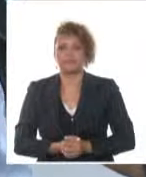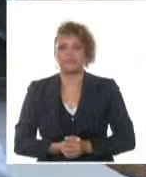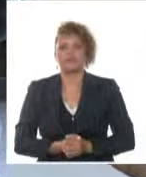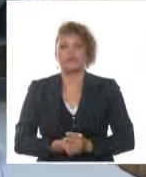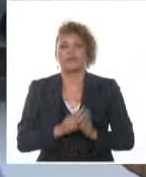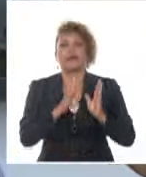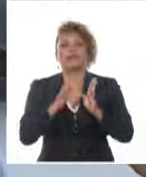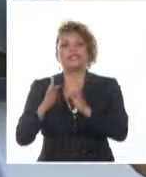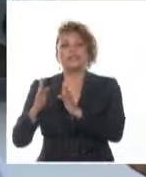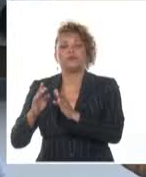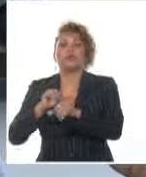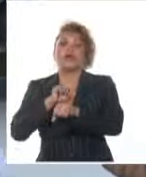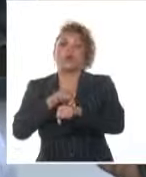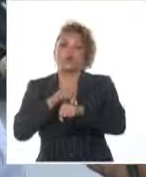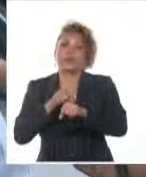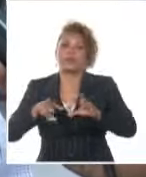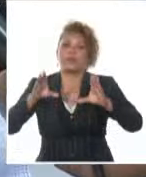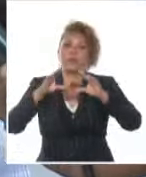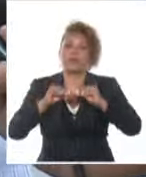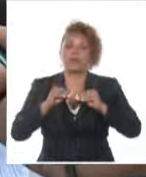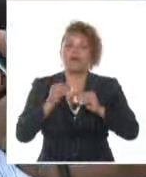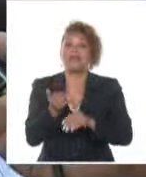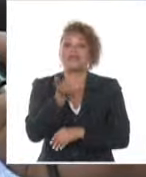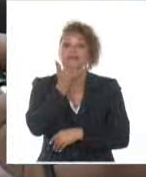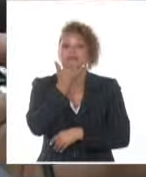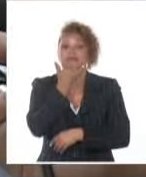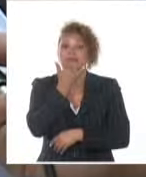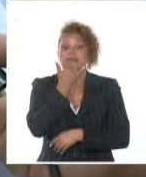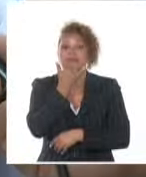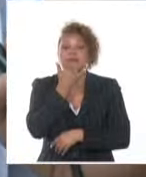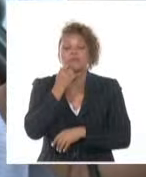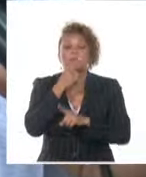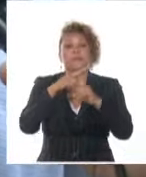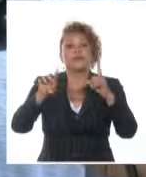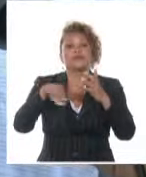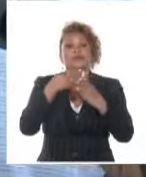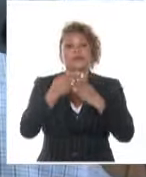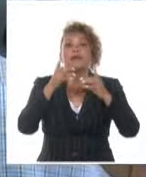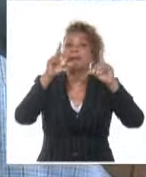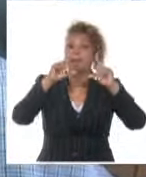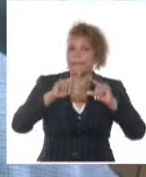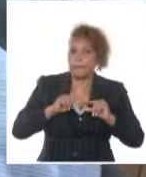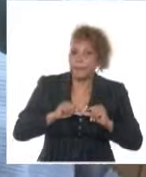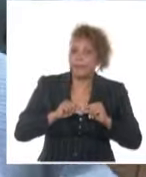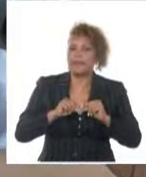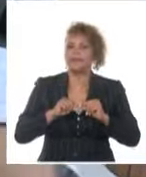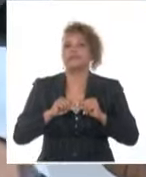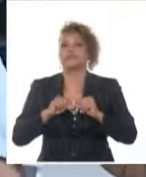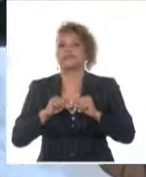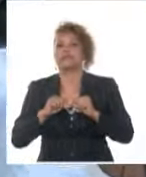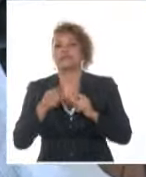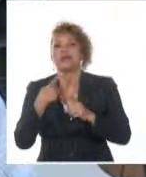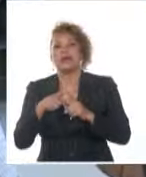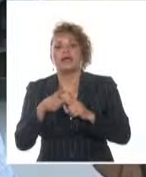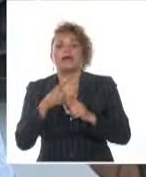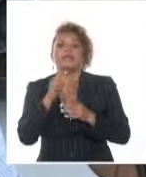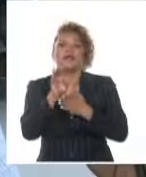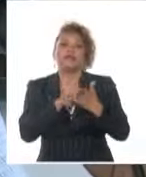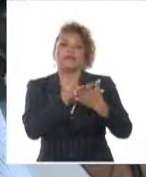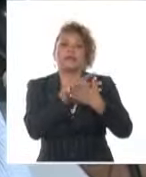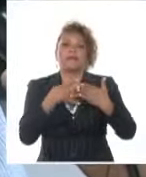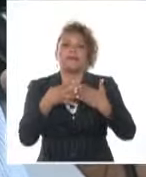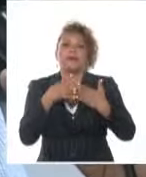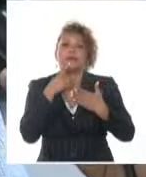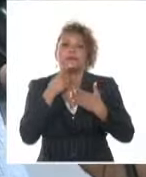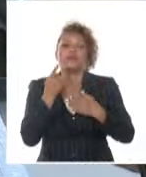tanto, la afectación en el mediodía estamos estimando 900 megawatts, que va a ser inferior, de acuerdo a los pronósticos que estamos haciendo, a la máxima demanda